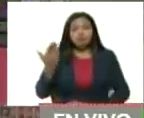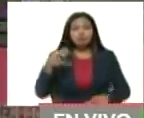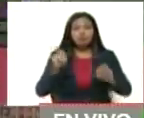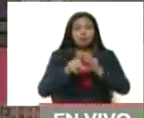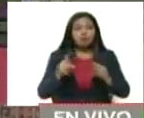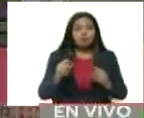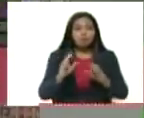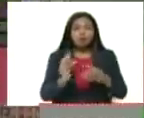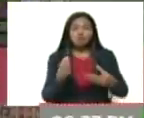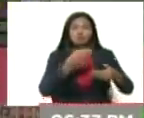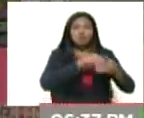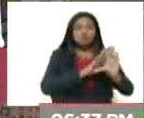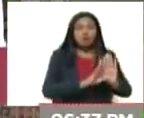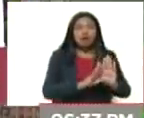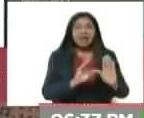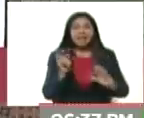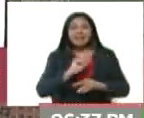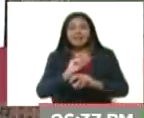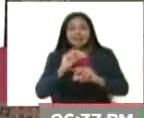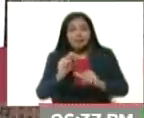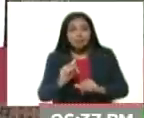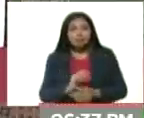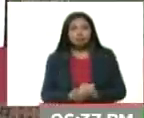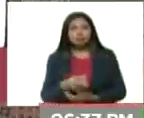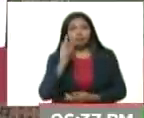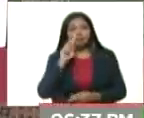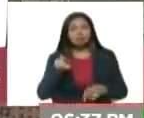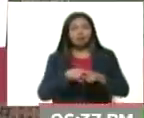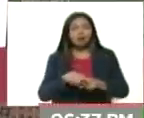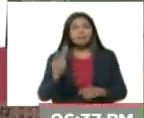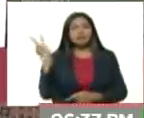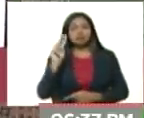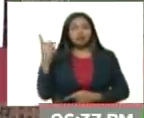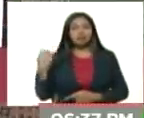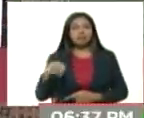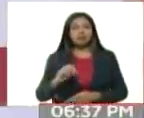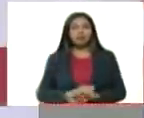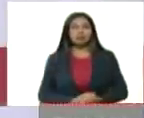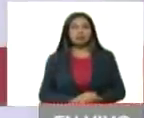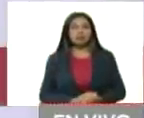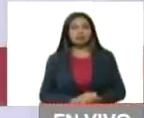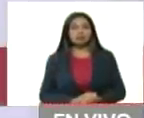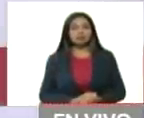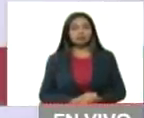el aislamiento temprano. Desde ese punto de vista, Venezuela ya cuenta con